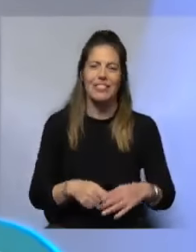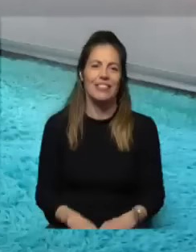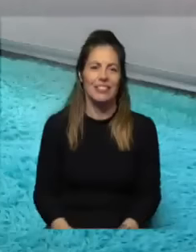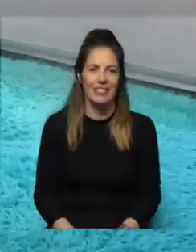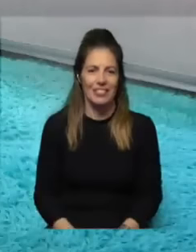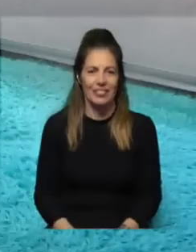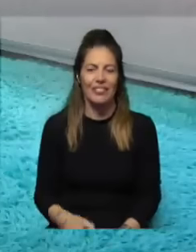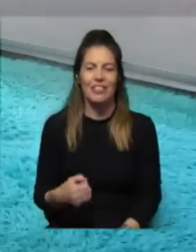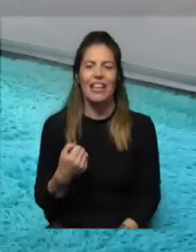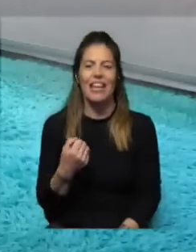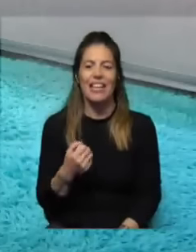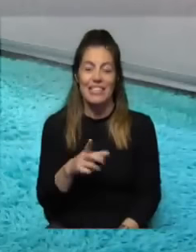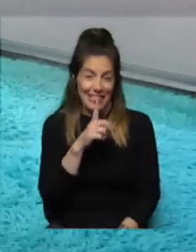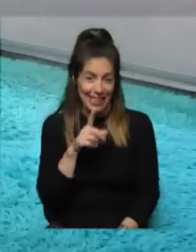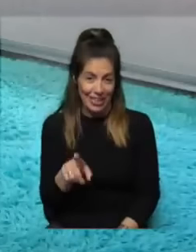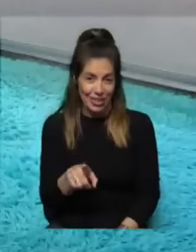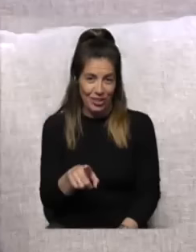Perdón.